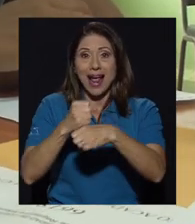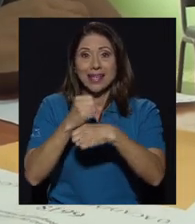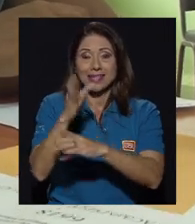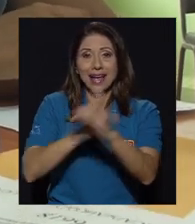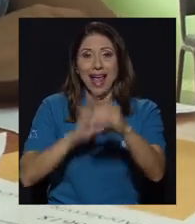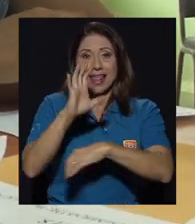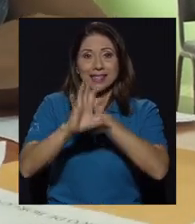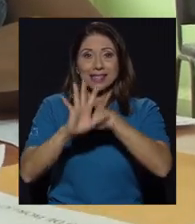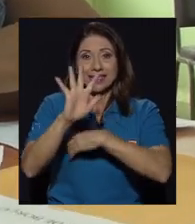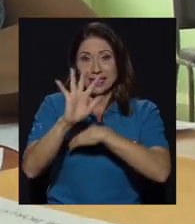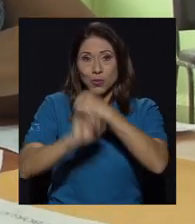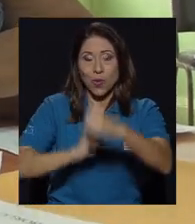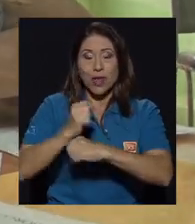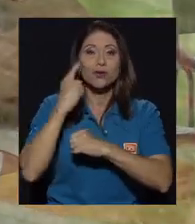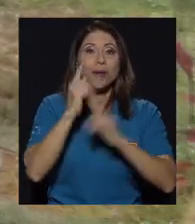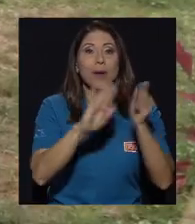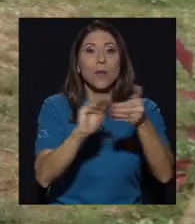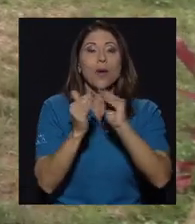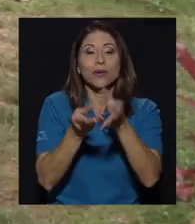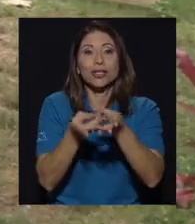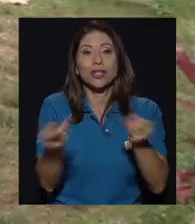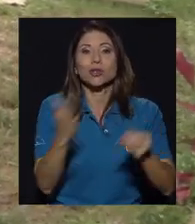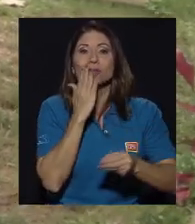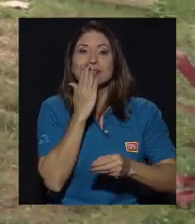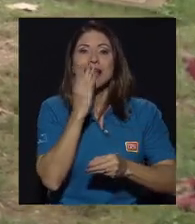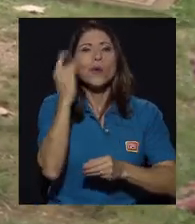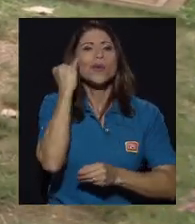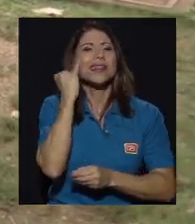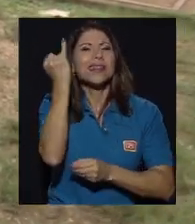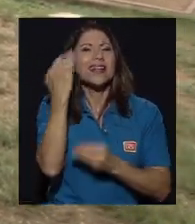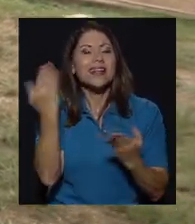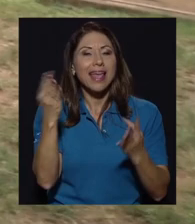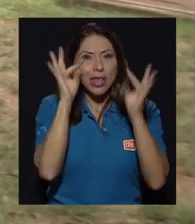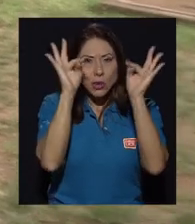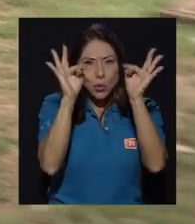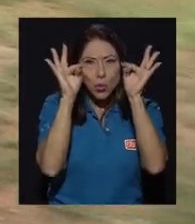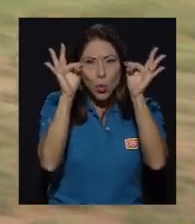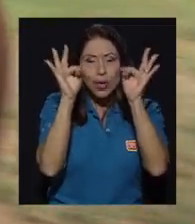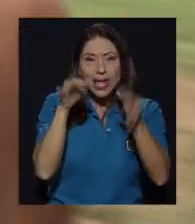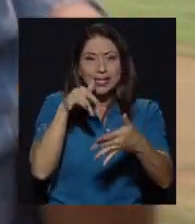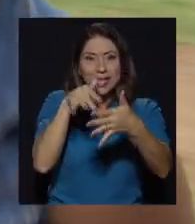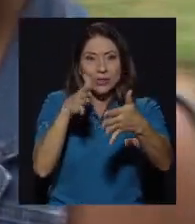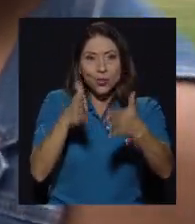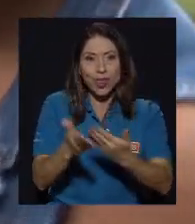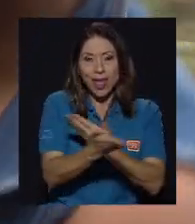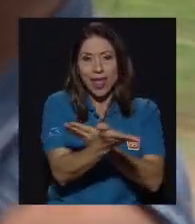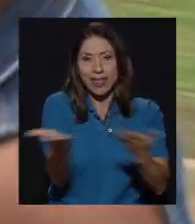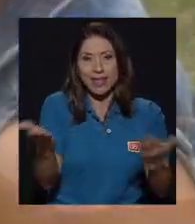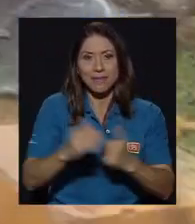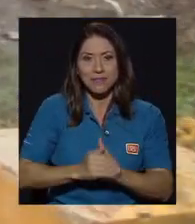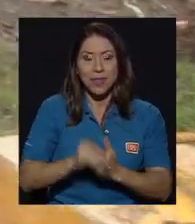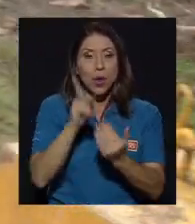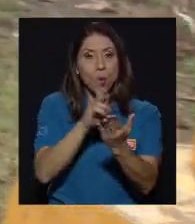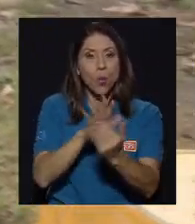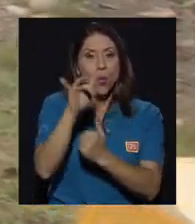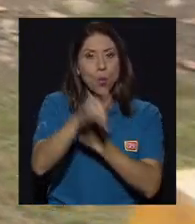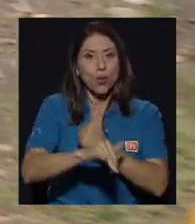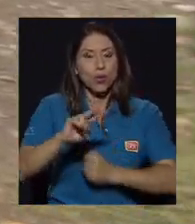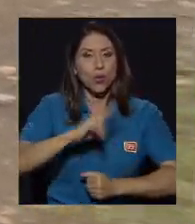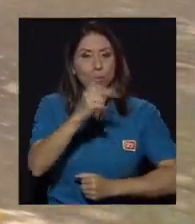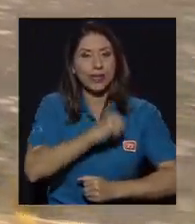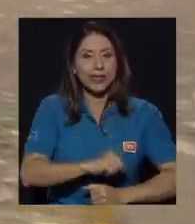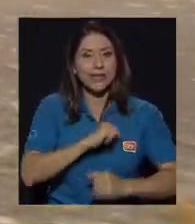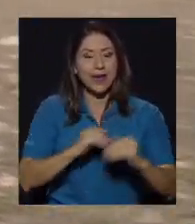y Territorios Indígenas. Una de esas iniciativas son las tutorías estudiantiles en estos territorios, un proyecto